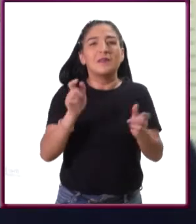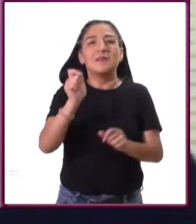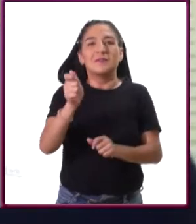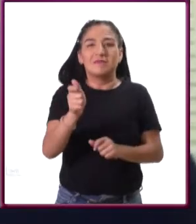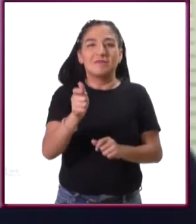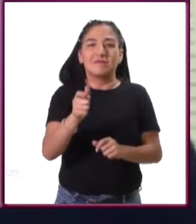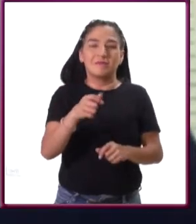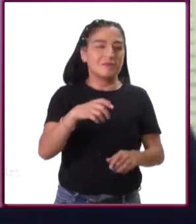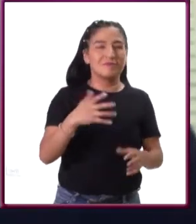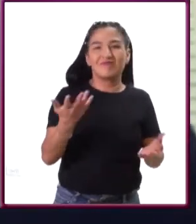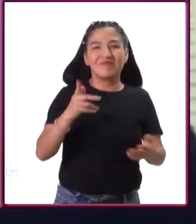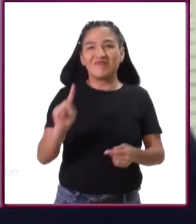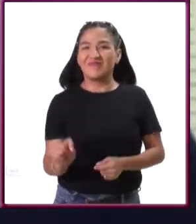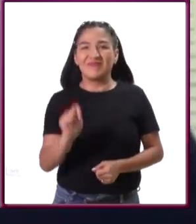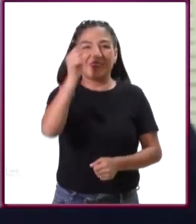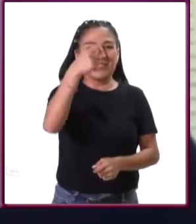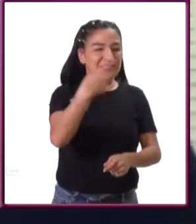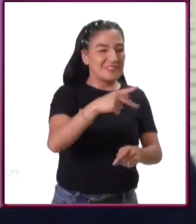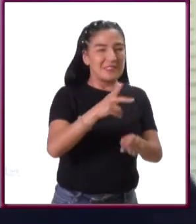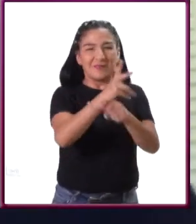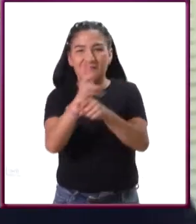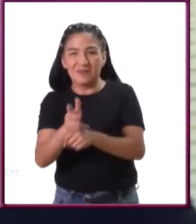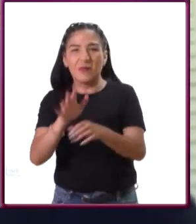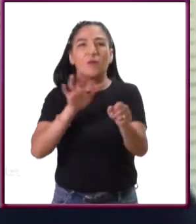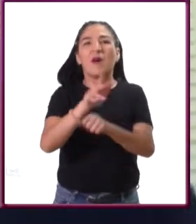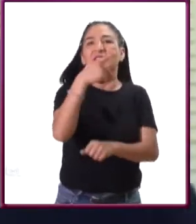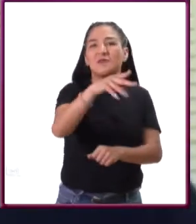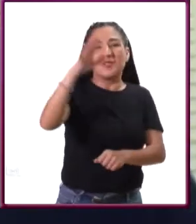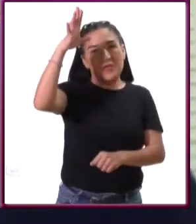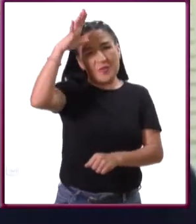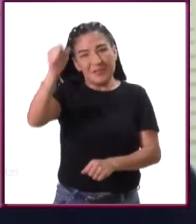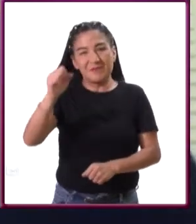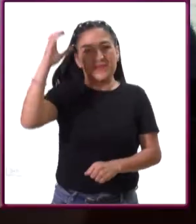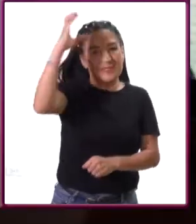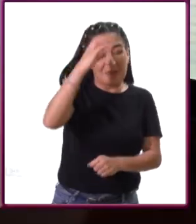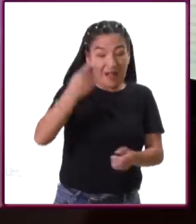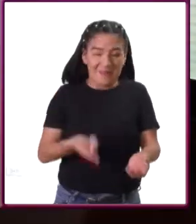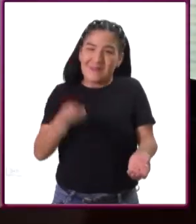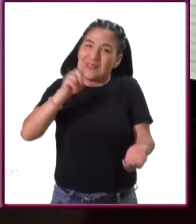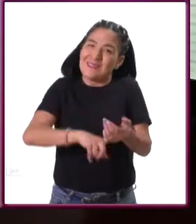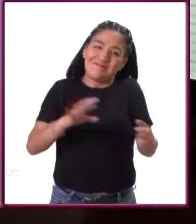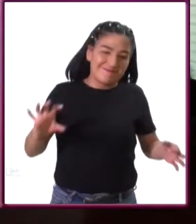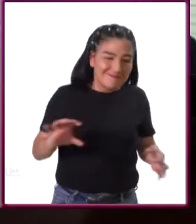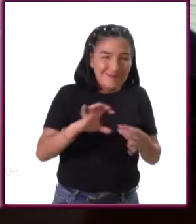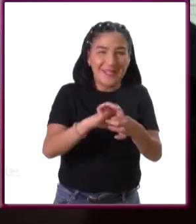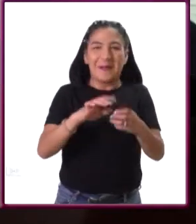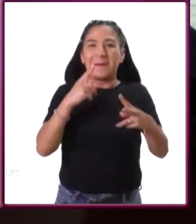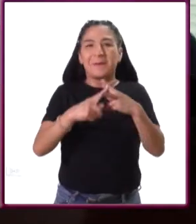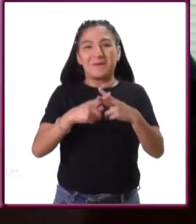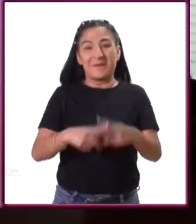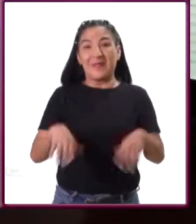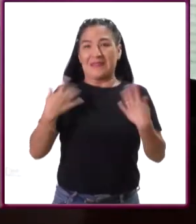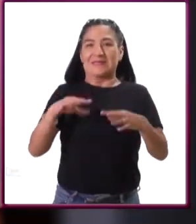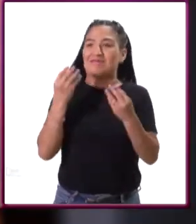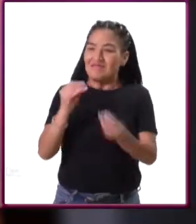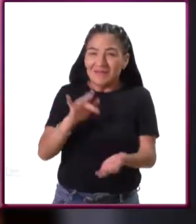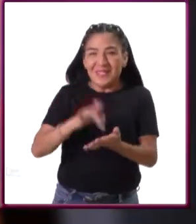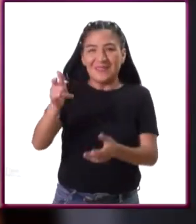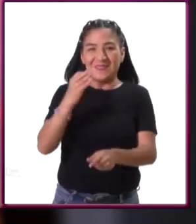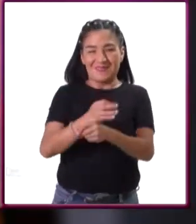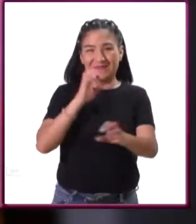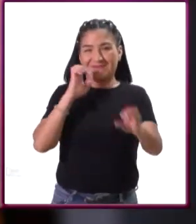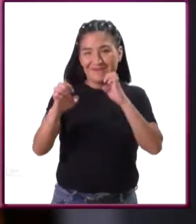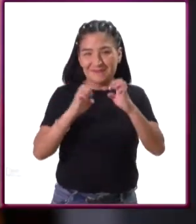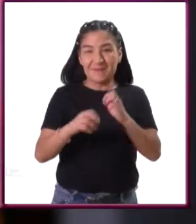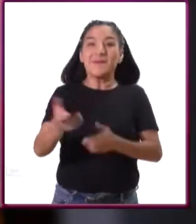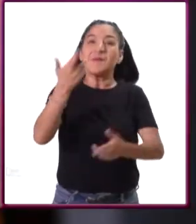tecnológicos que detrás de ellos tienen un concepto científico que tiene que estar fundamentado en las matemáticas, ¿no? Ay, pues muchísimas gracias por esta entrevista. Regresamos con